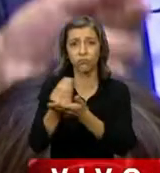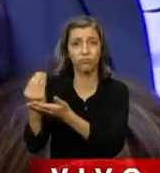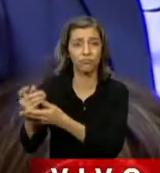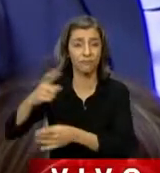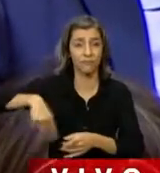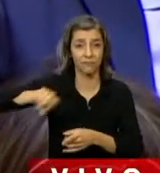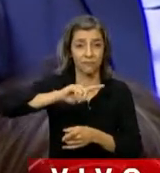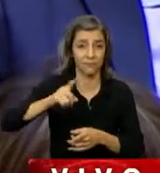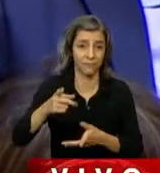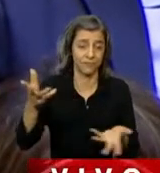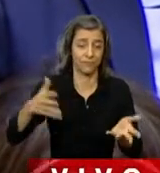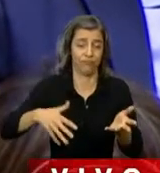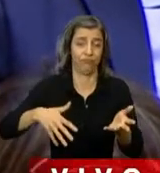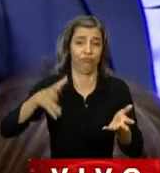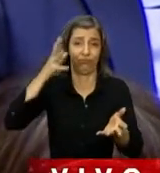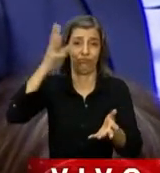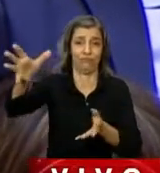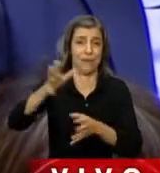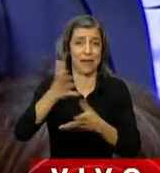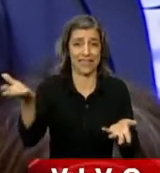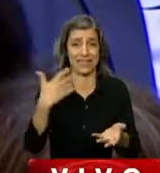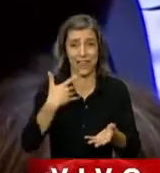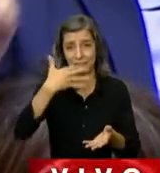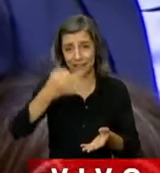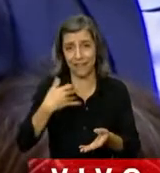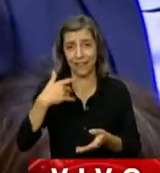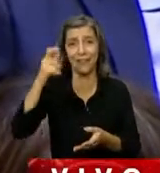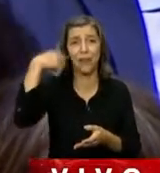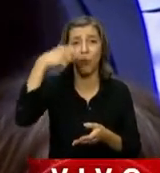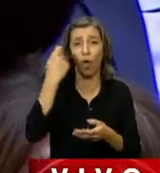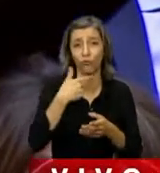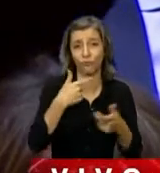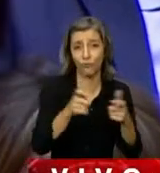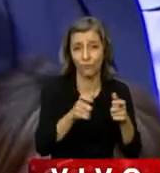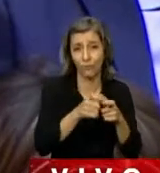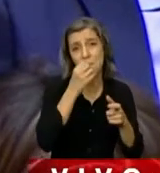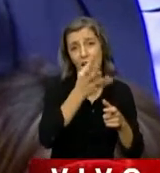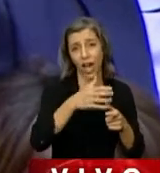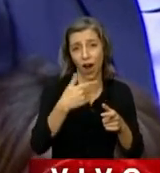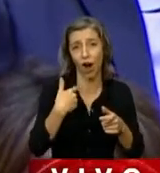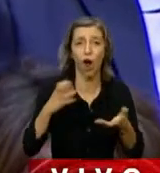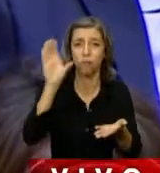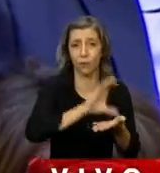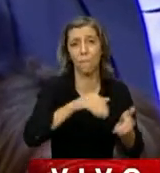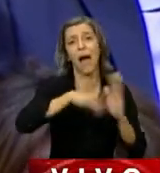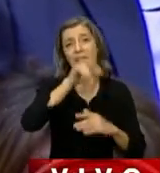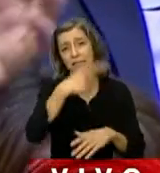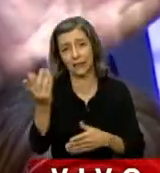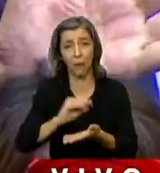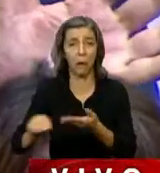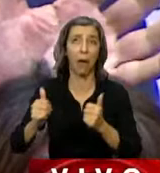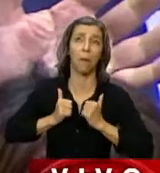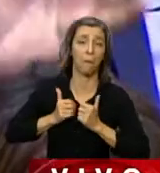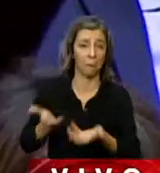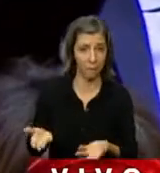presupuesto que debería estar financiando películas. Y menos nos gusta que todos esos empleados estén en Buenos Aires y no distribuidos en todo el interior del país. Tampoco